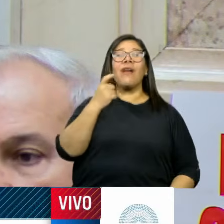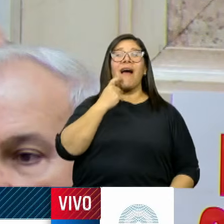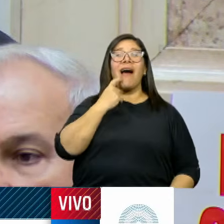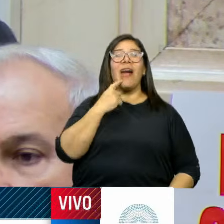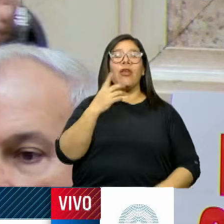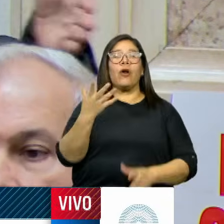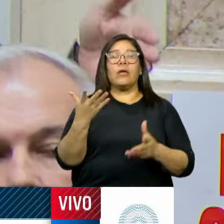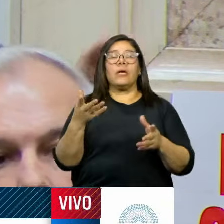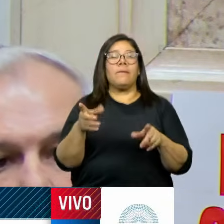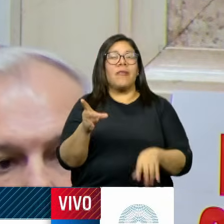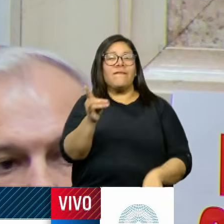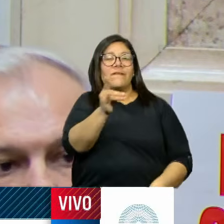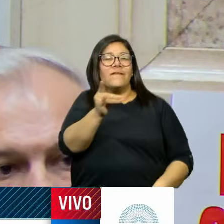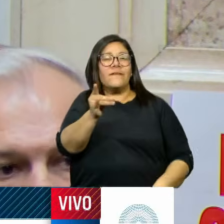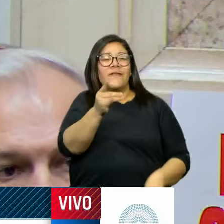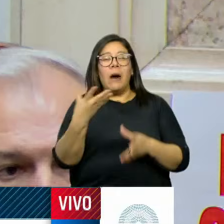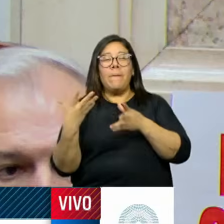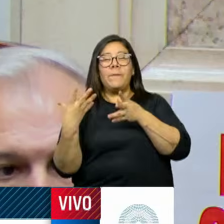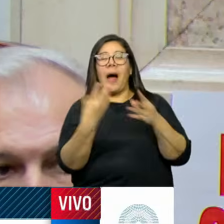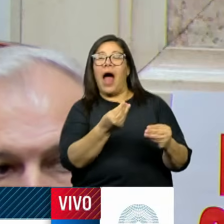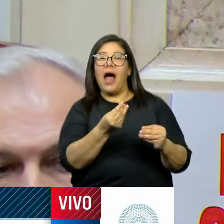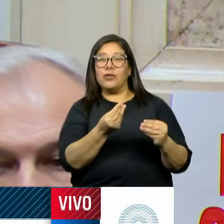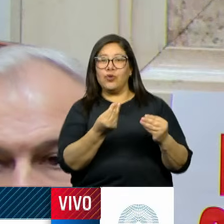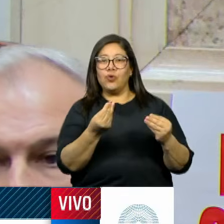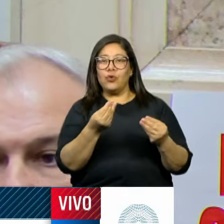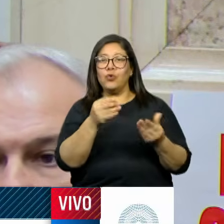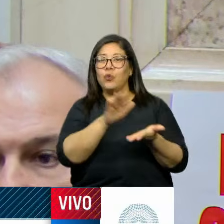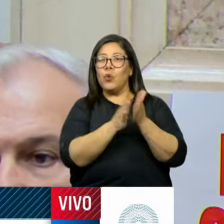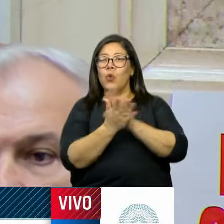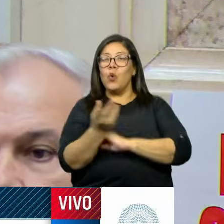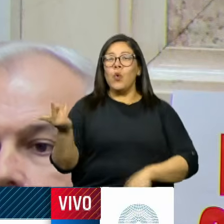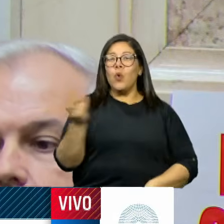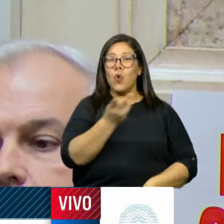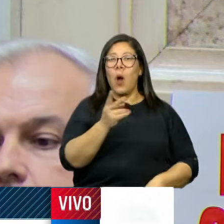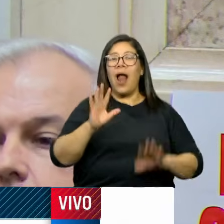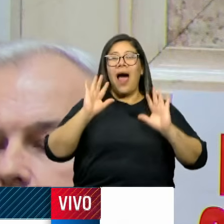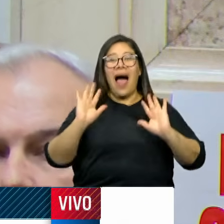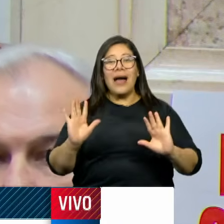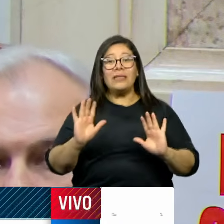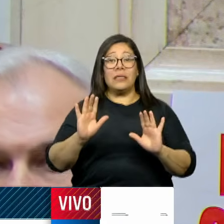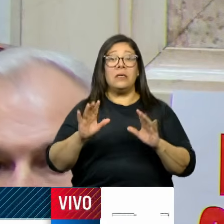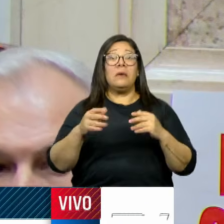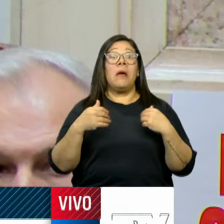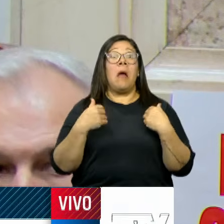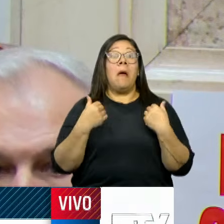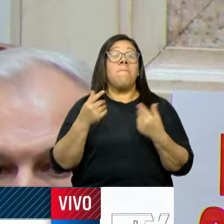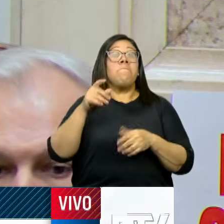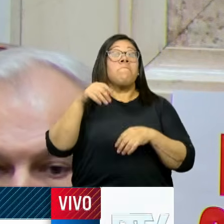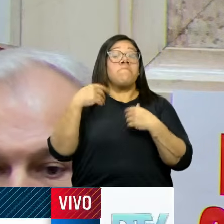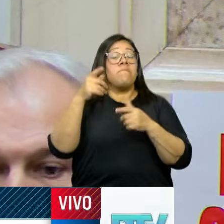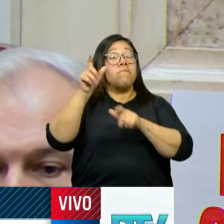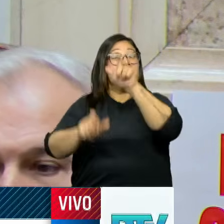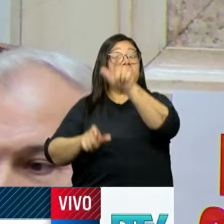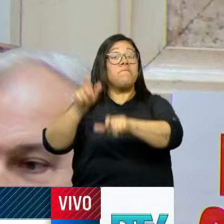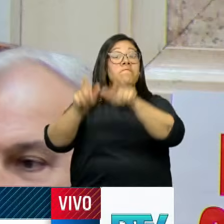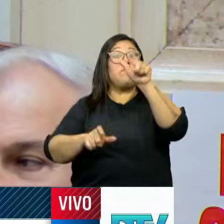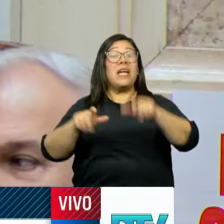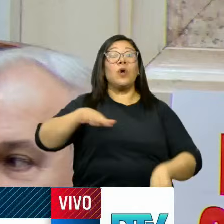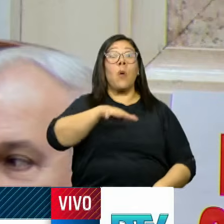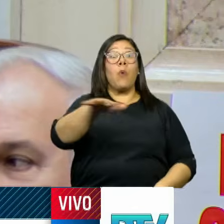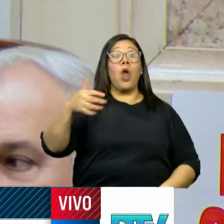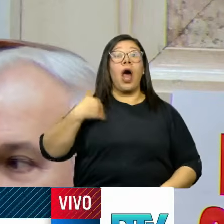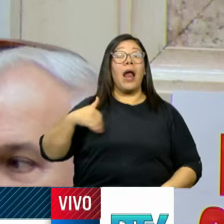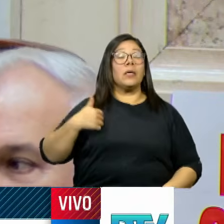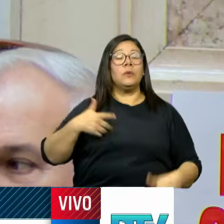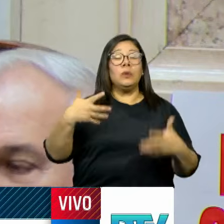para, como se dijo acá, para que la gente siga muriéndose de hambre con más desocupados y no llegando a